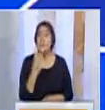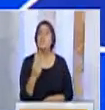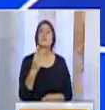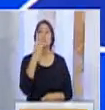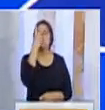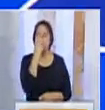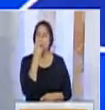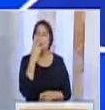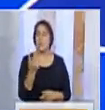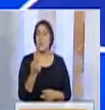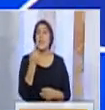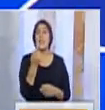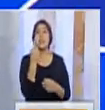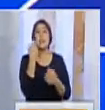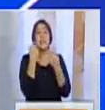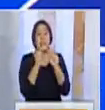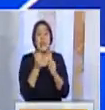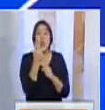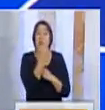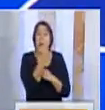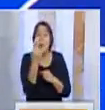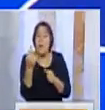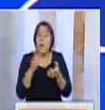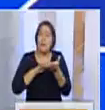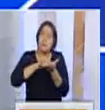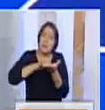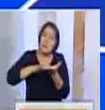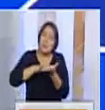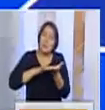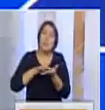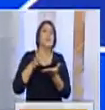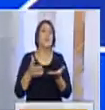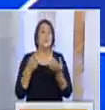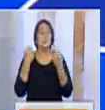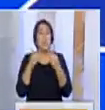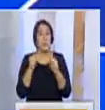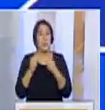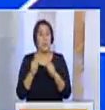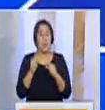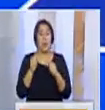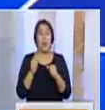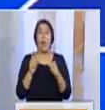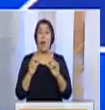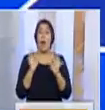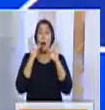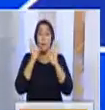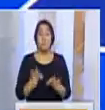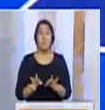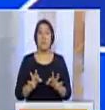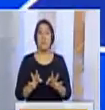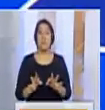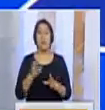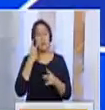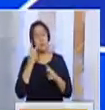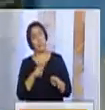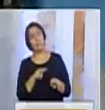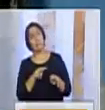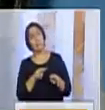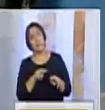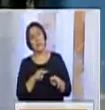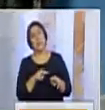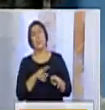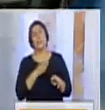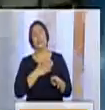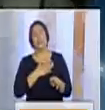de las papeletas, las revisaron. Cuando las terminaron verlos, fue un tema